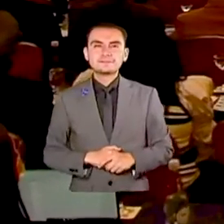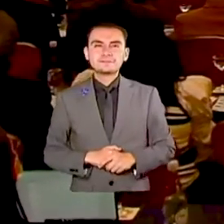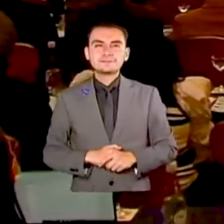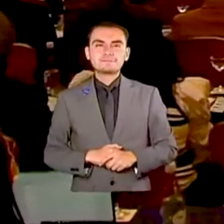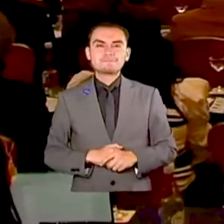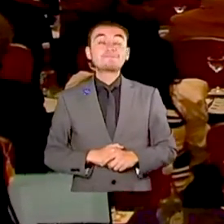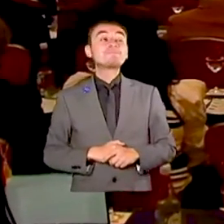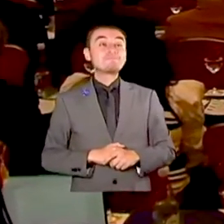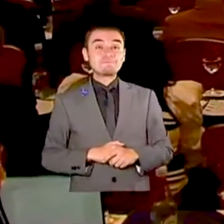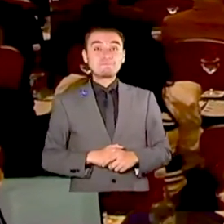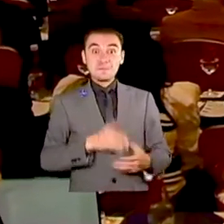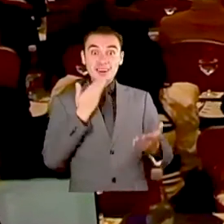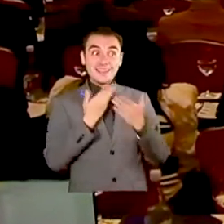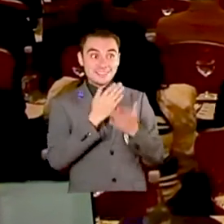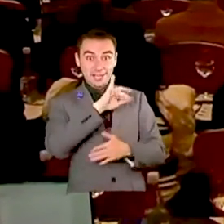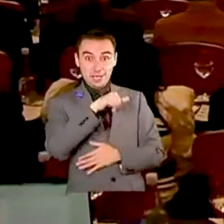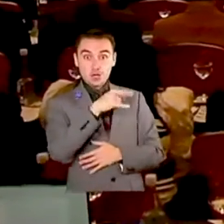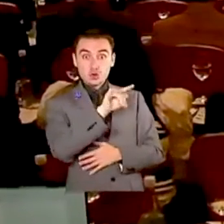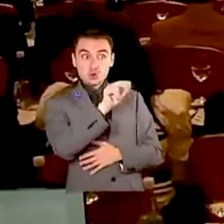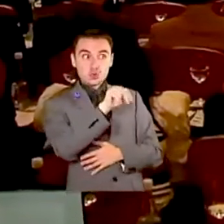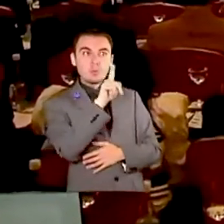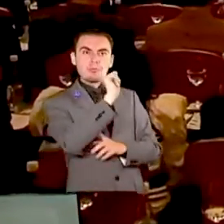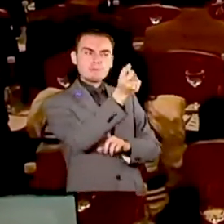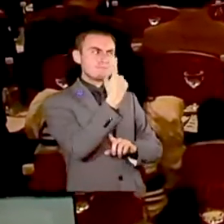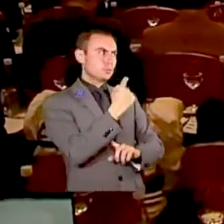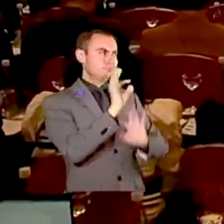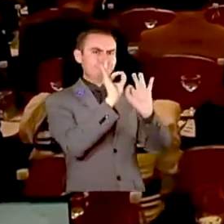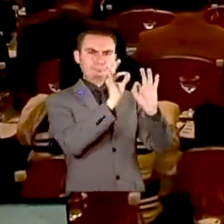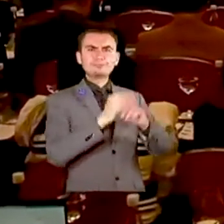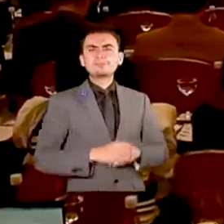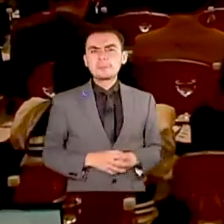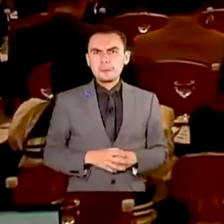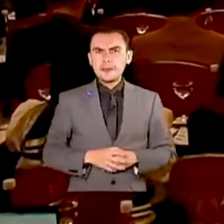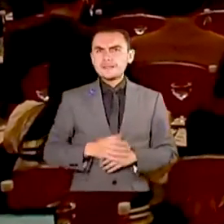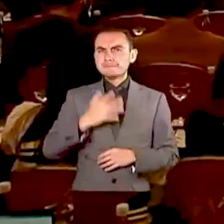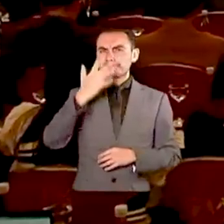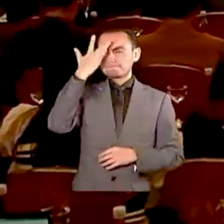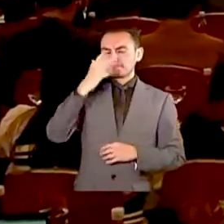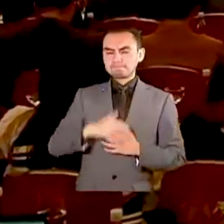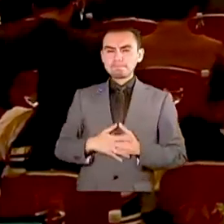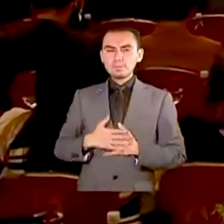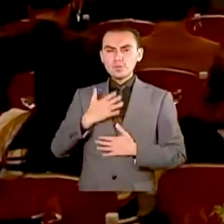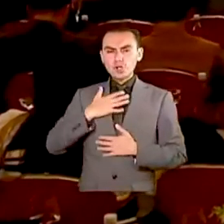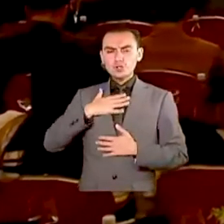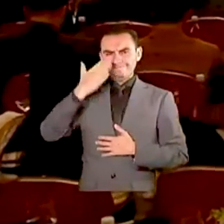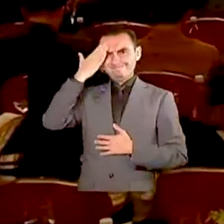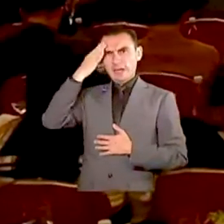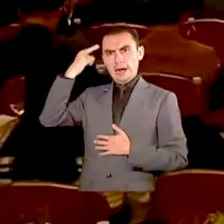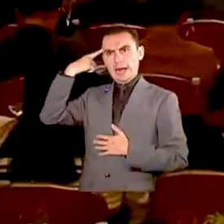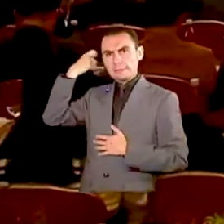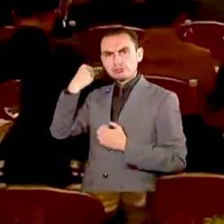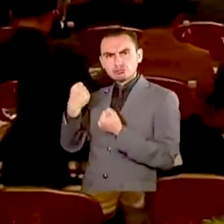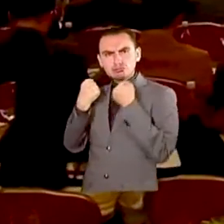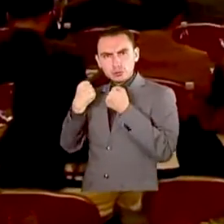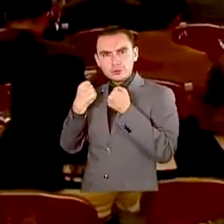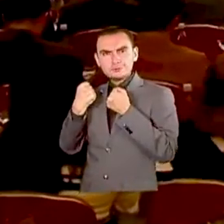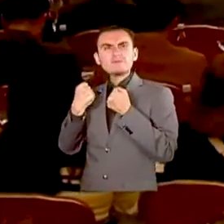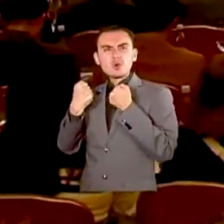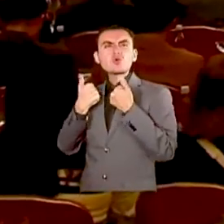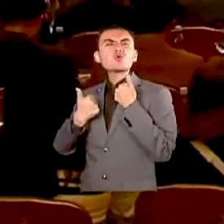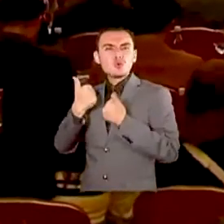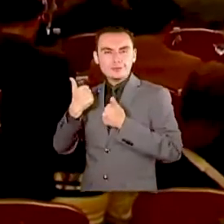Le agradezco a Juan Esteban la pregunta, porque uno de nuestros retos es hacer seguimiento